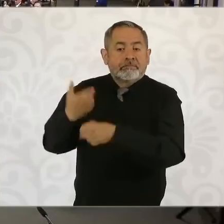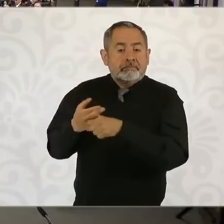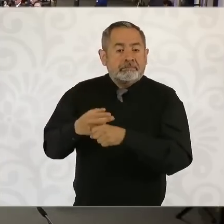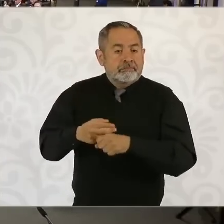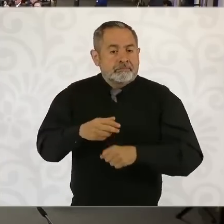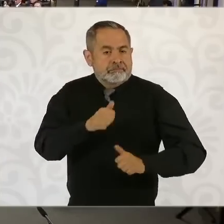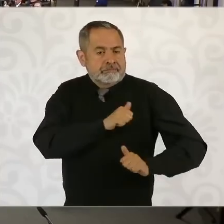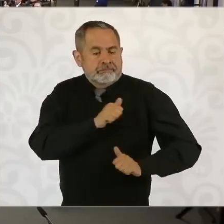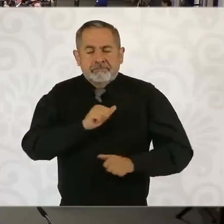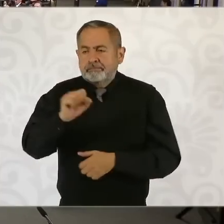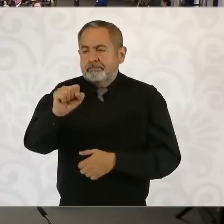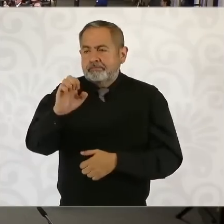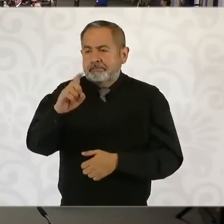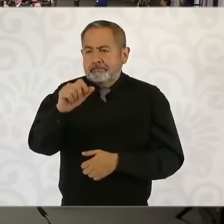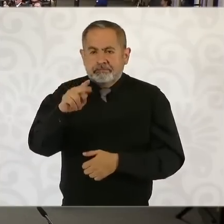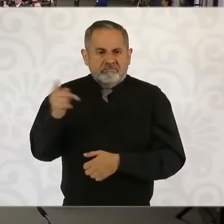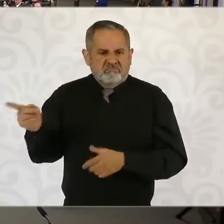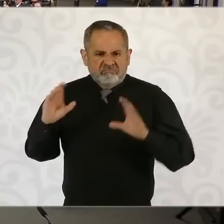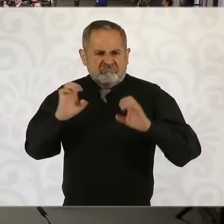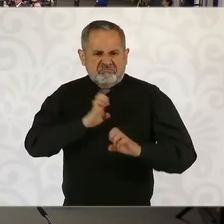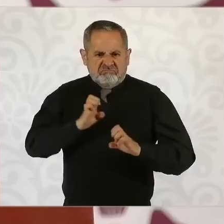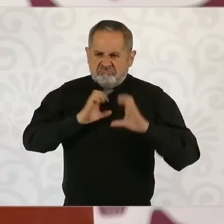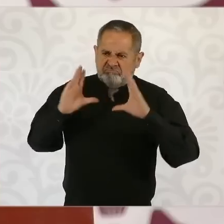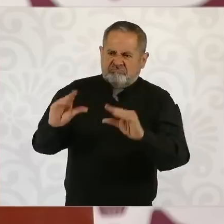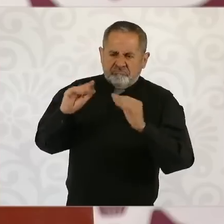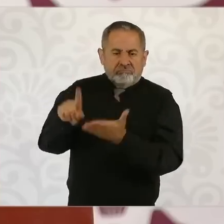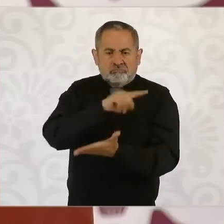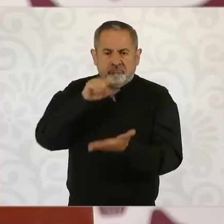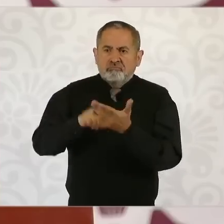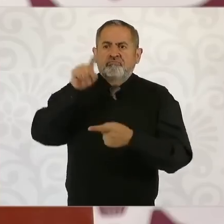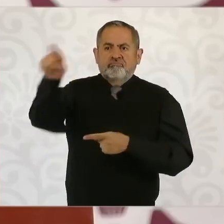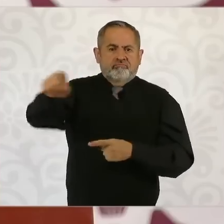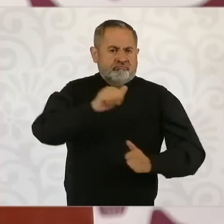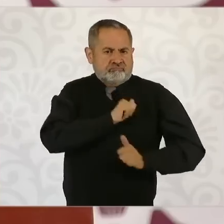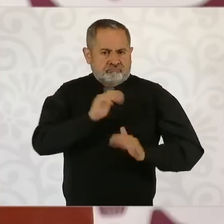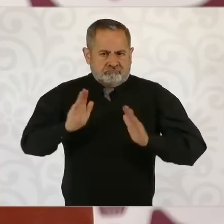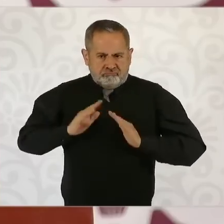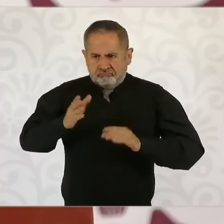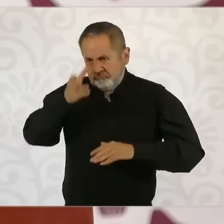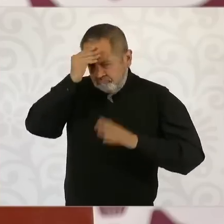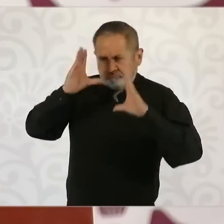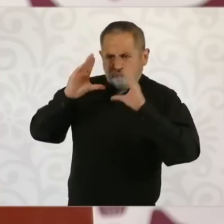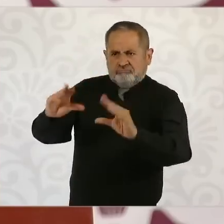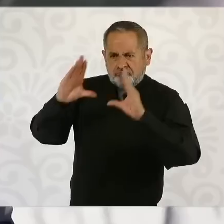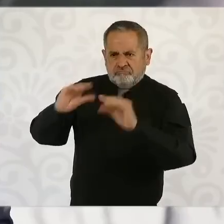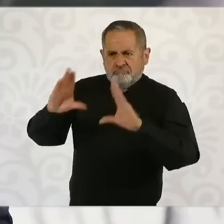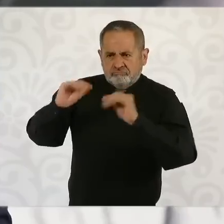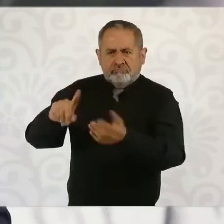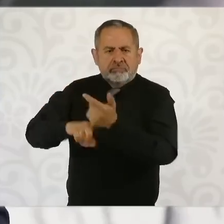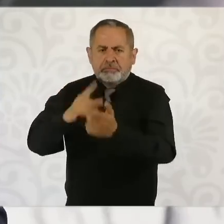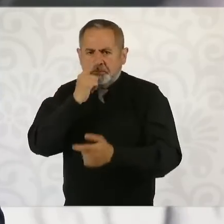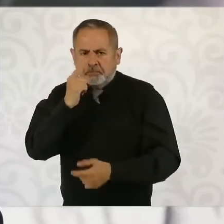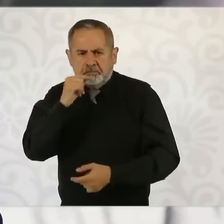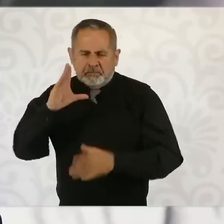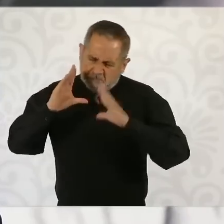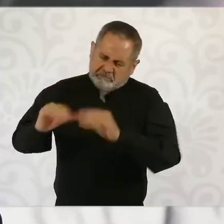Nacional. Van a ser entrenados en una instalación militar con formación policial civil. Entonces la coordinación entre Defensa,